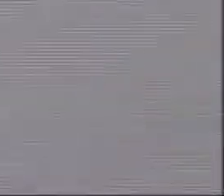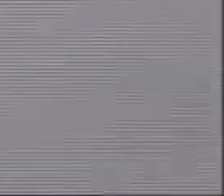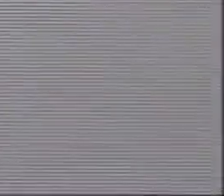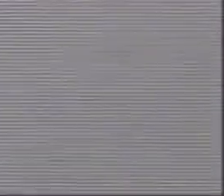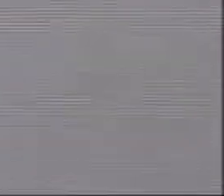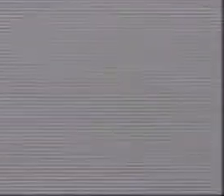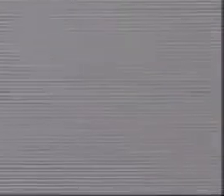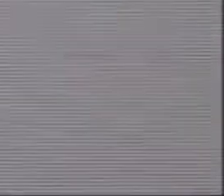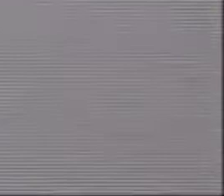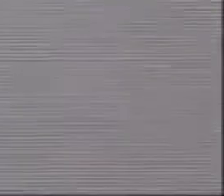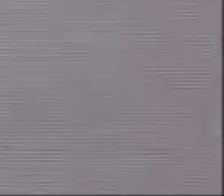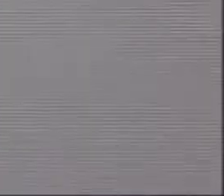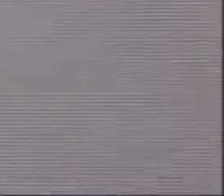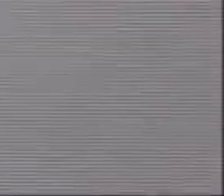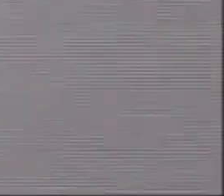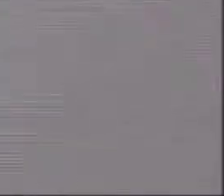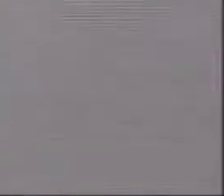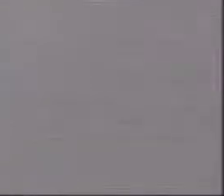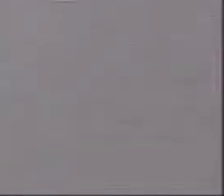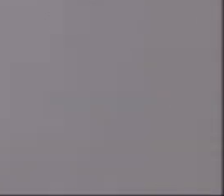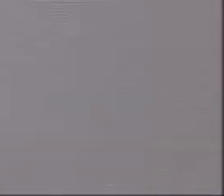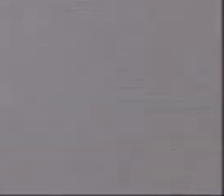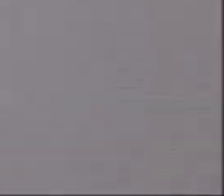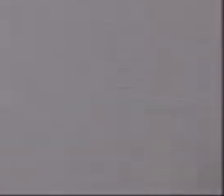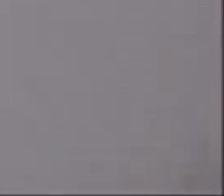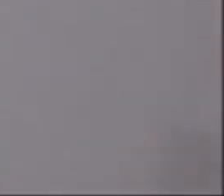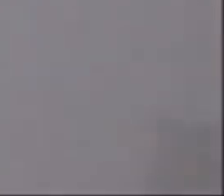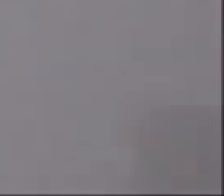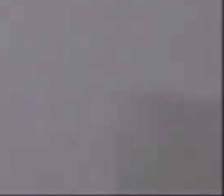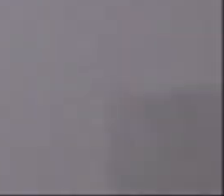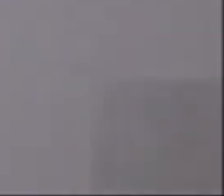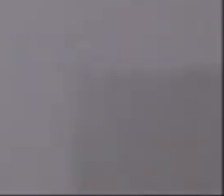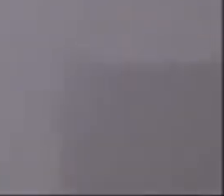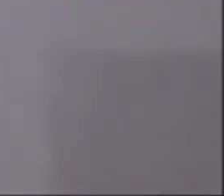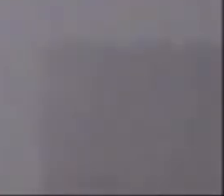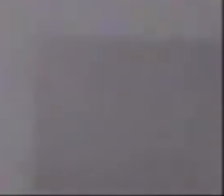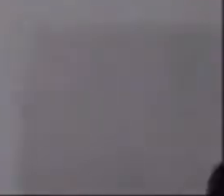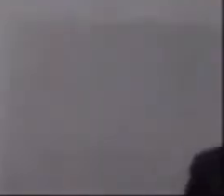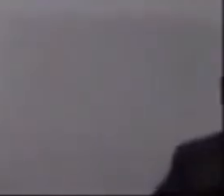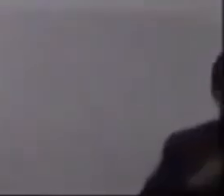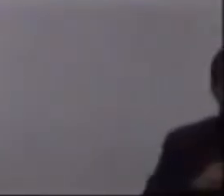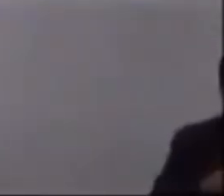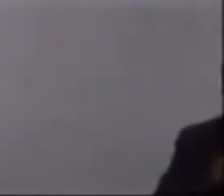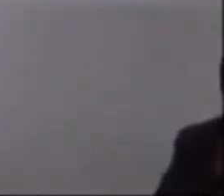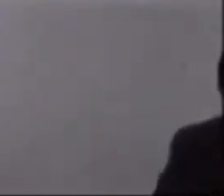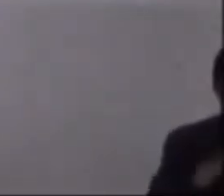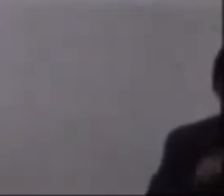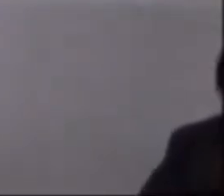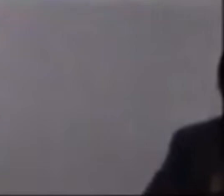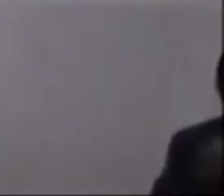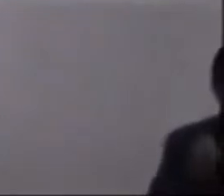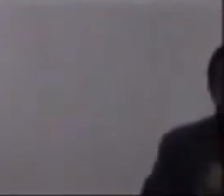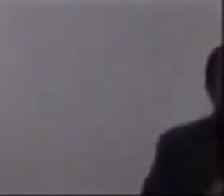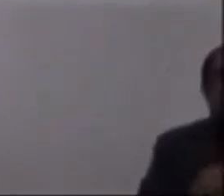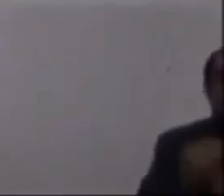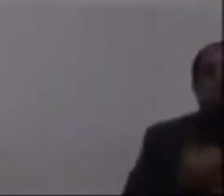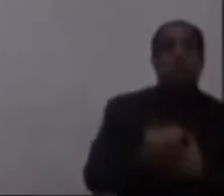del riesgo, son actividades que ocurren al aire libre por representar un menor riesgo de transmisión vía aerosoles.